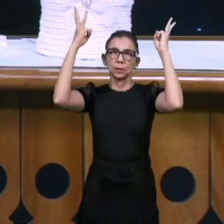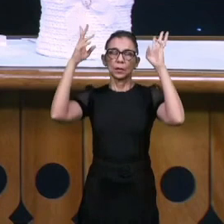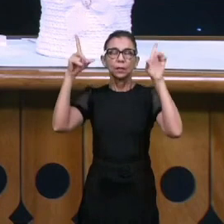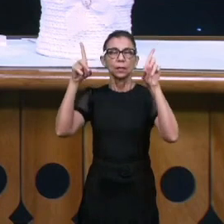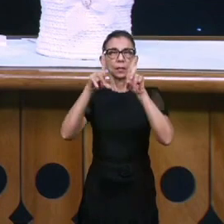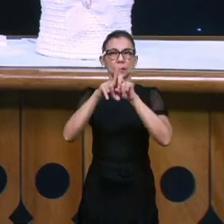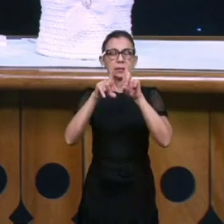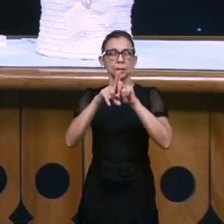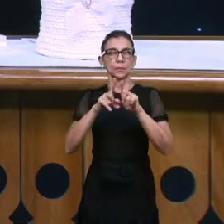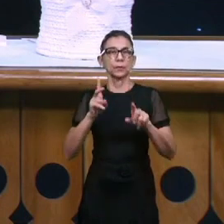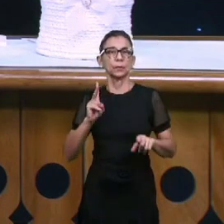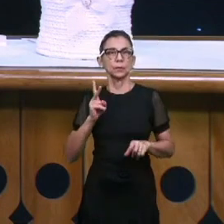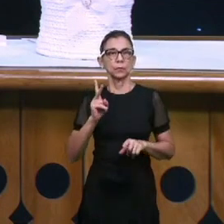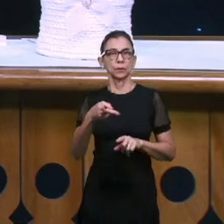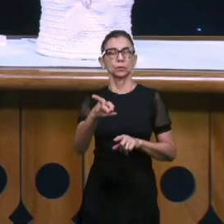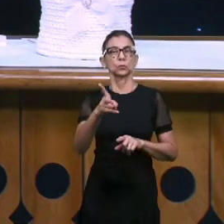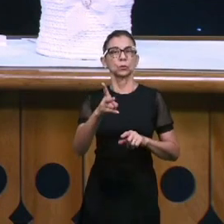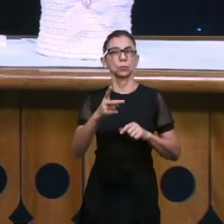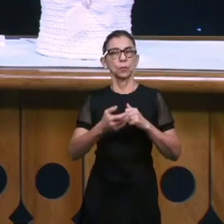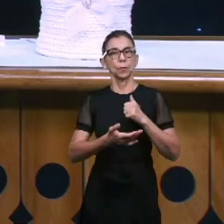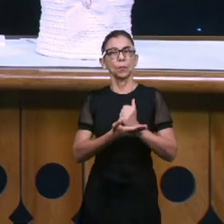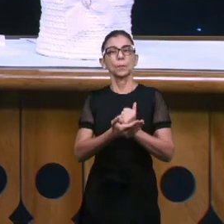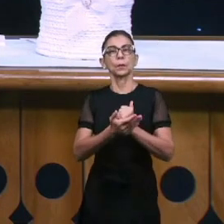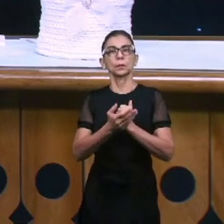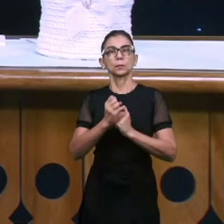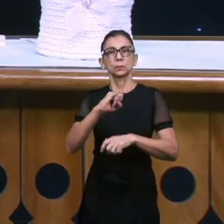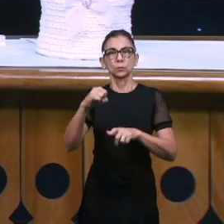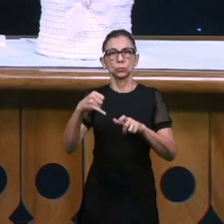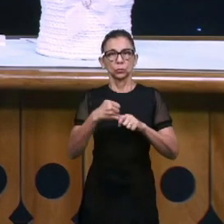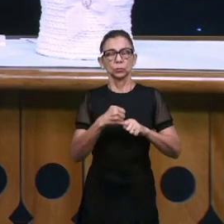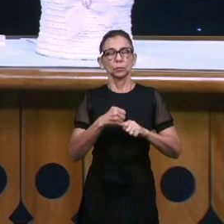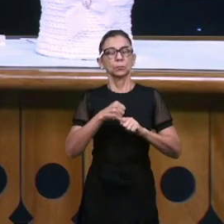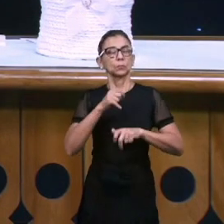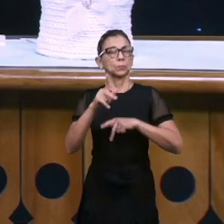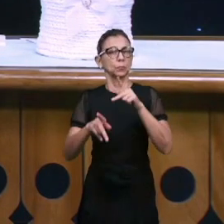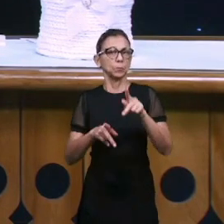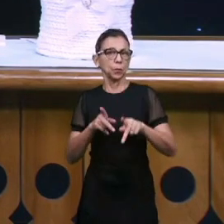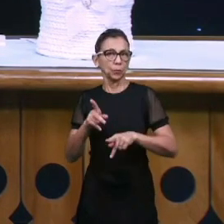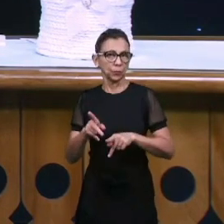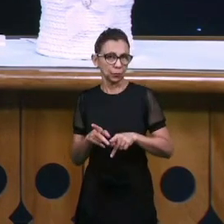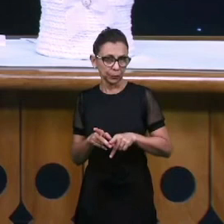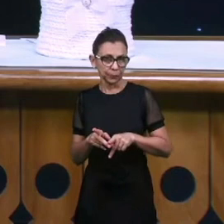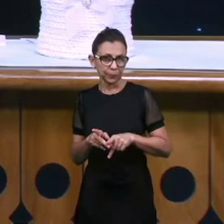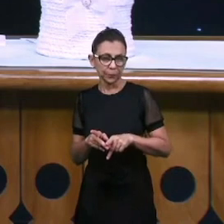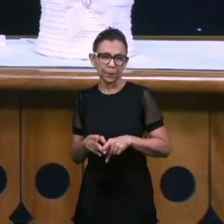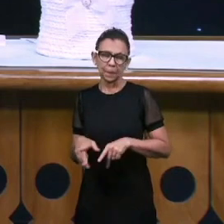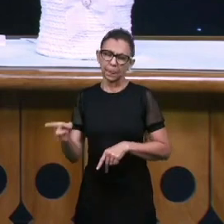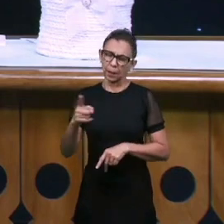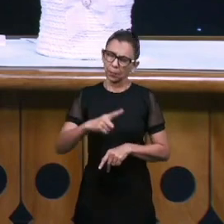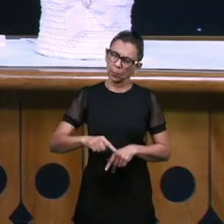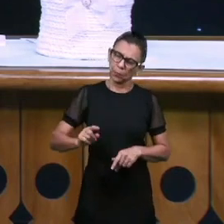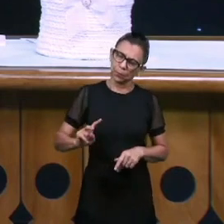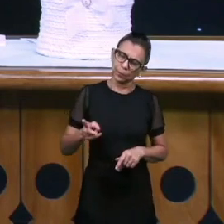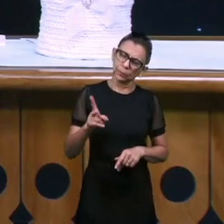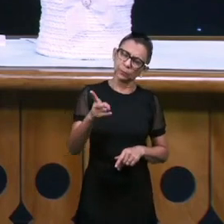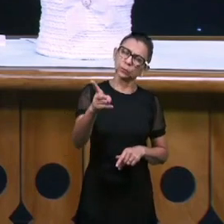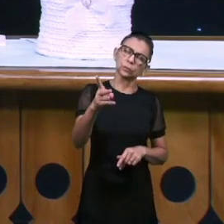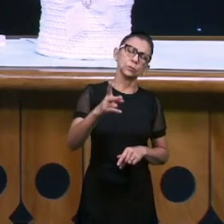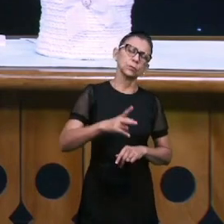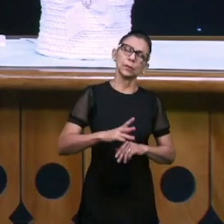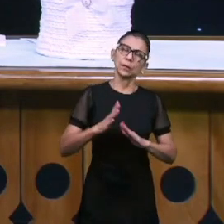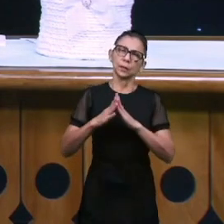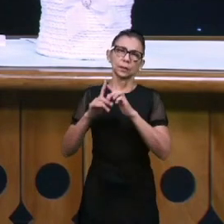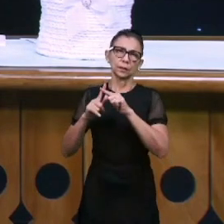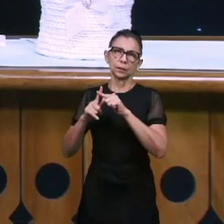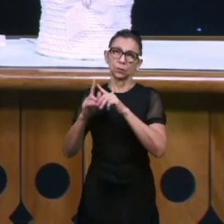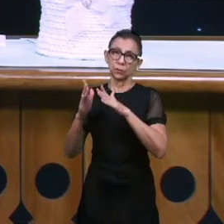está aquí. Estamos bajo una orden. No, nosotros vamos a continuar, la iglesia fiel